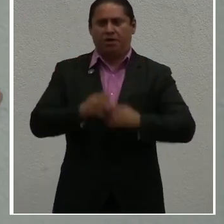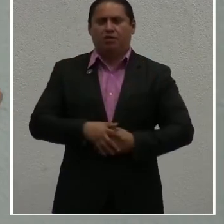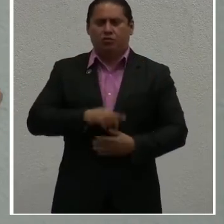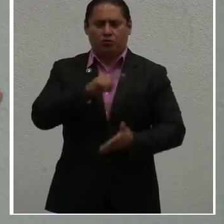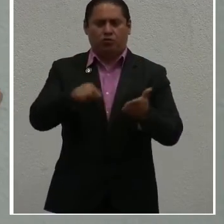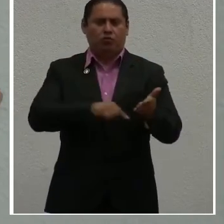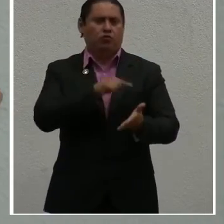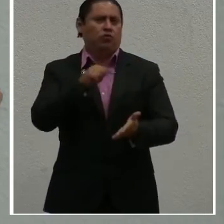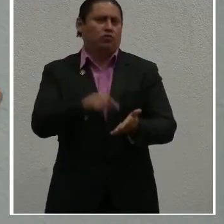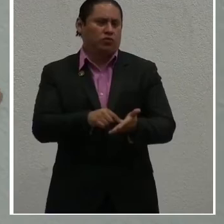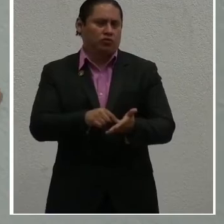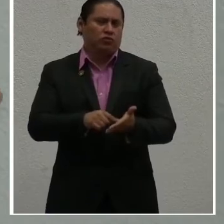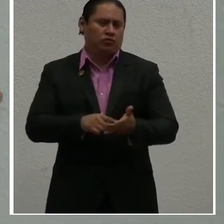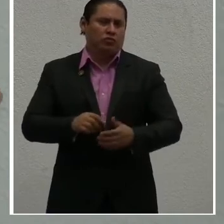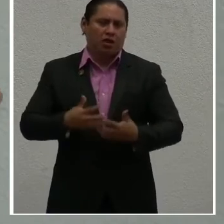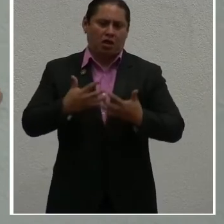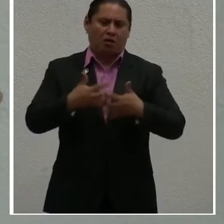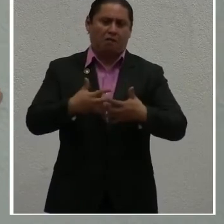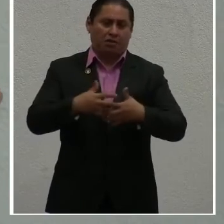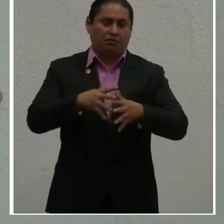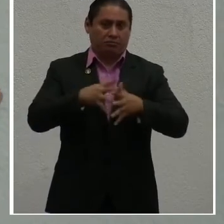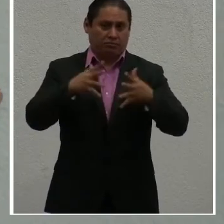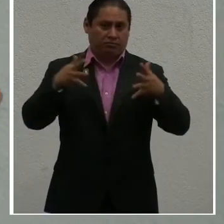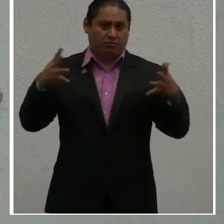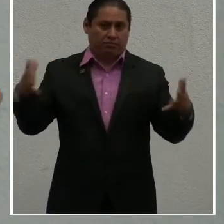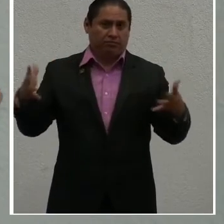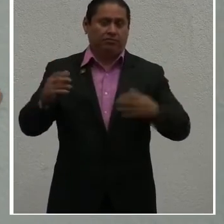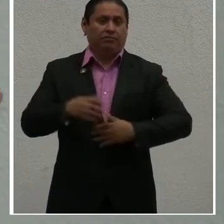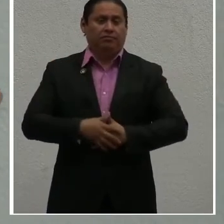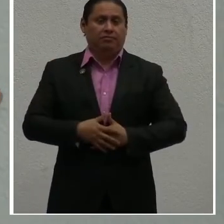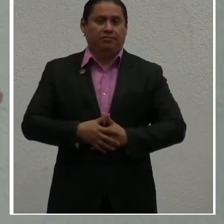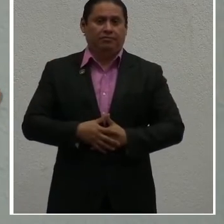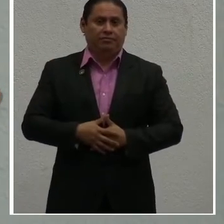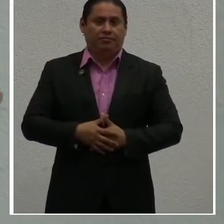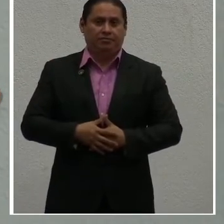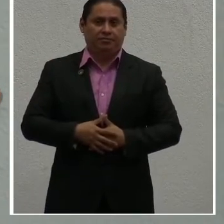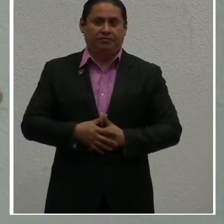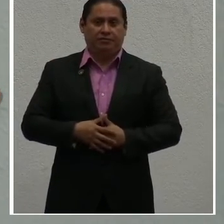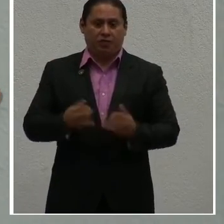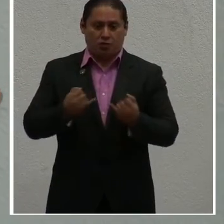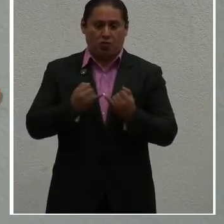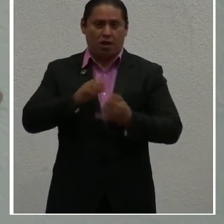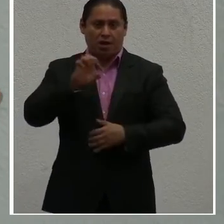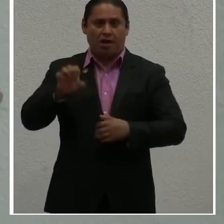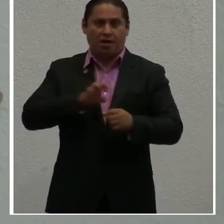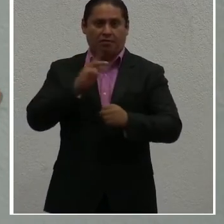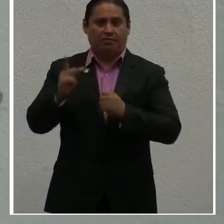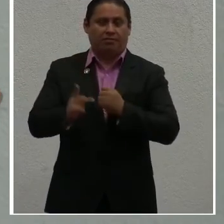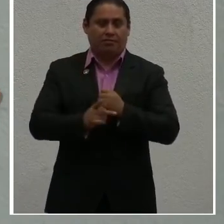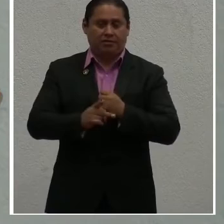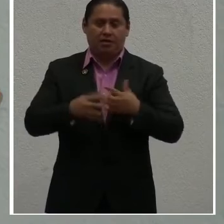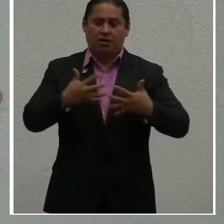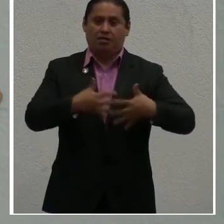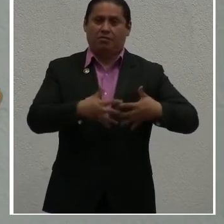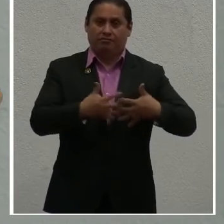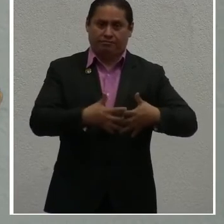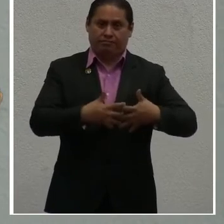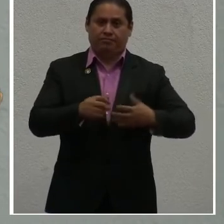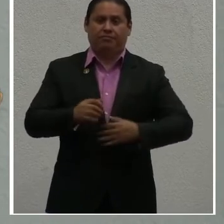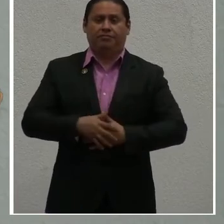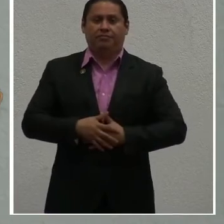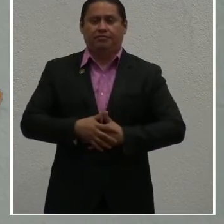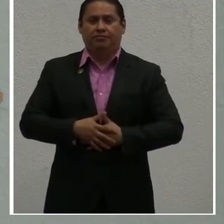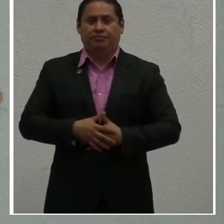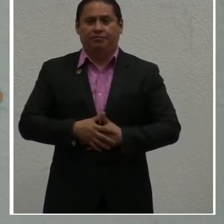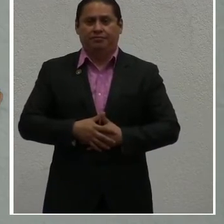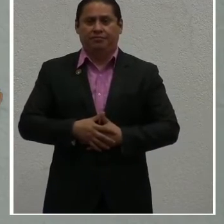es una gran empresa de grandes beneficios para empresarios extranjeros. Empresas dedicadas